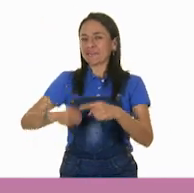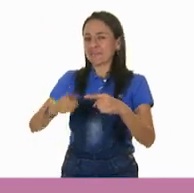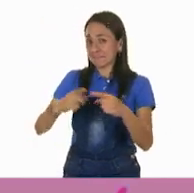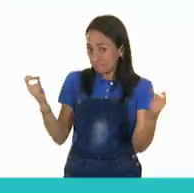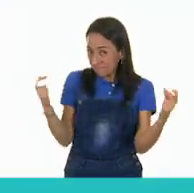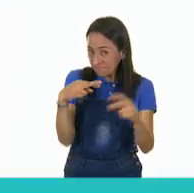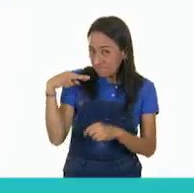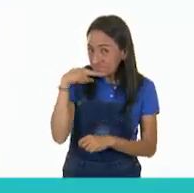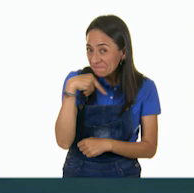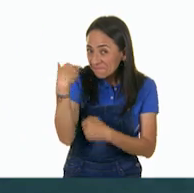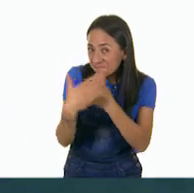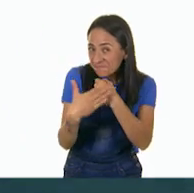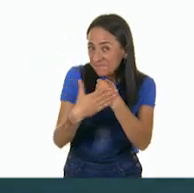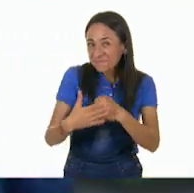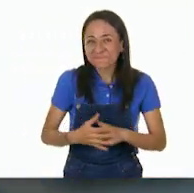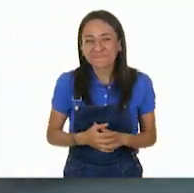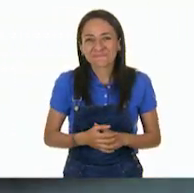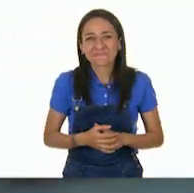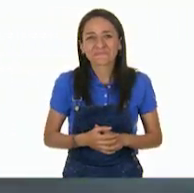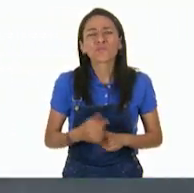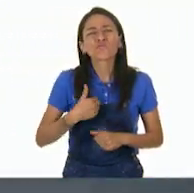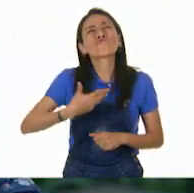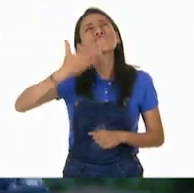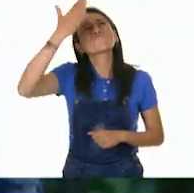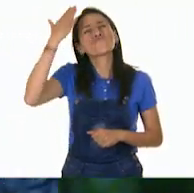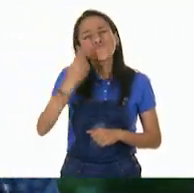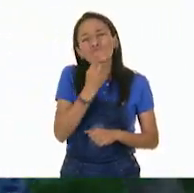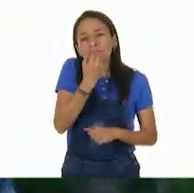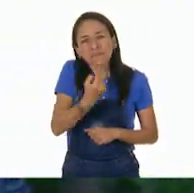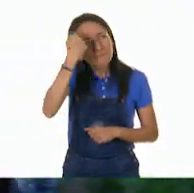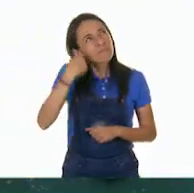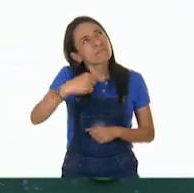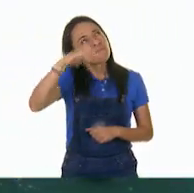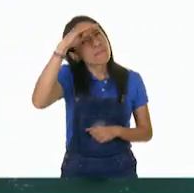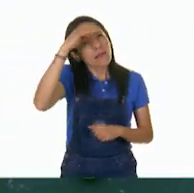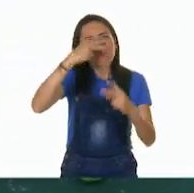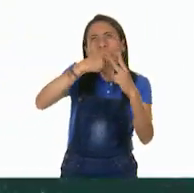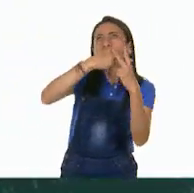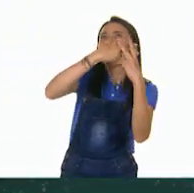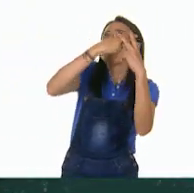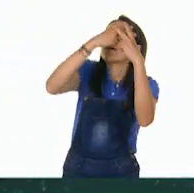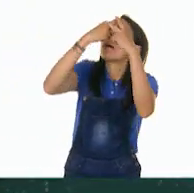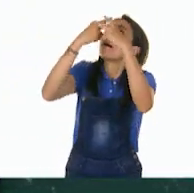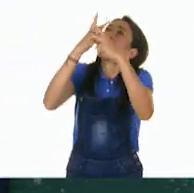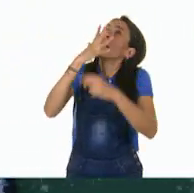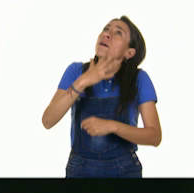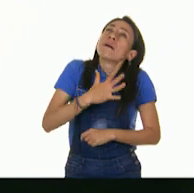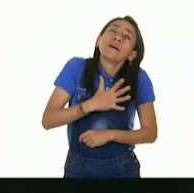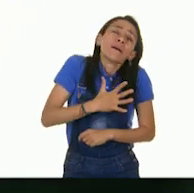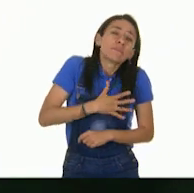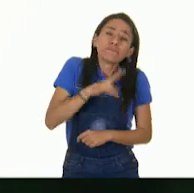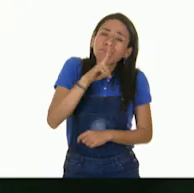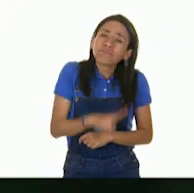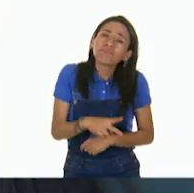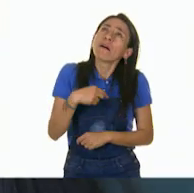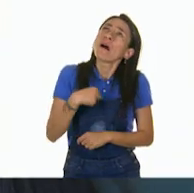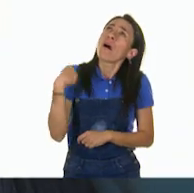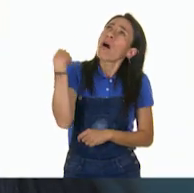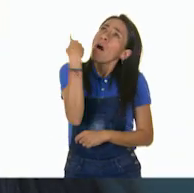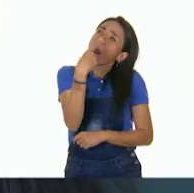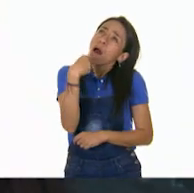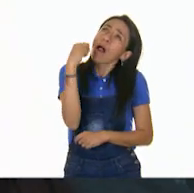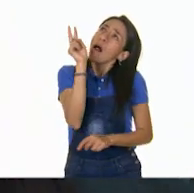pronto cuando era pequeño creo ya que las estrellas y pasaba horas viendo al